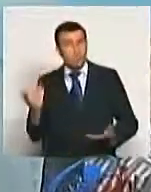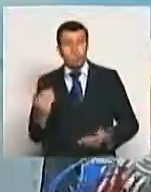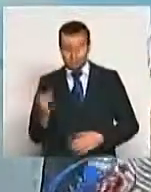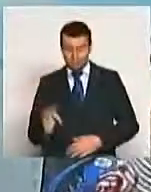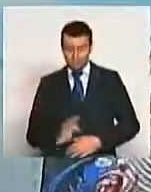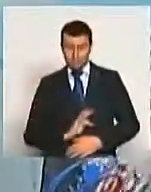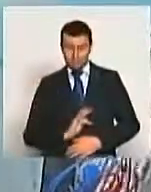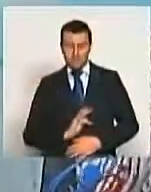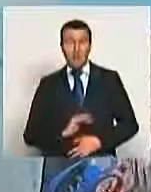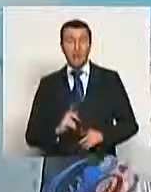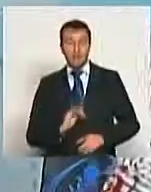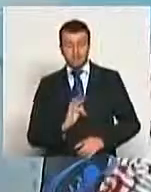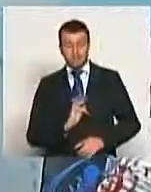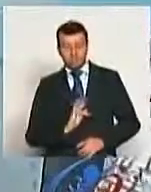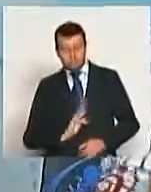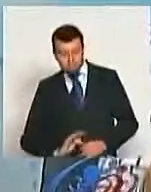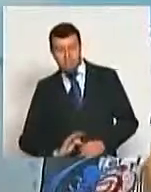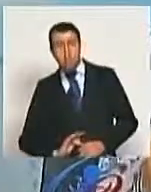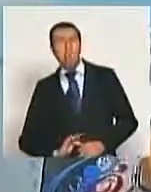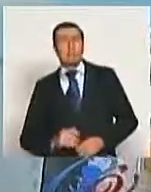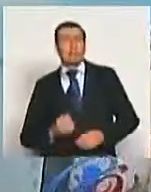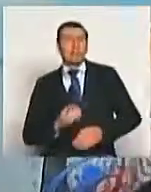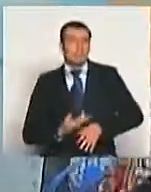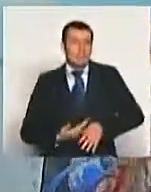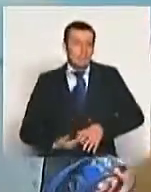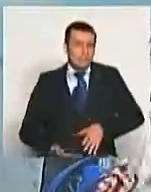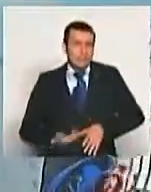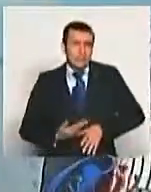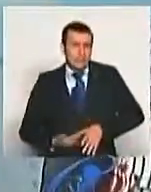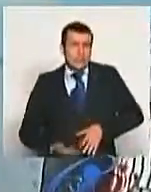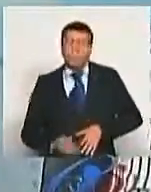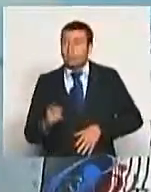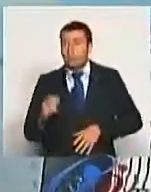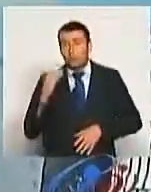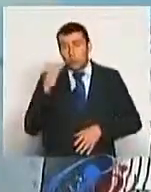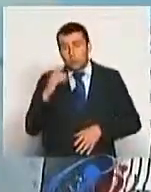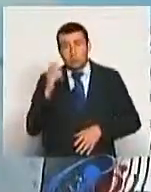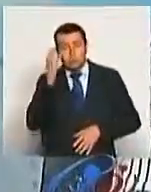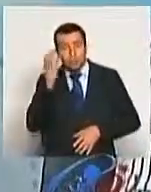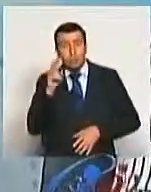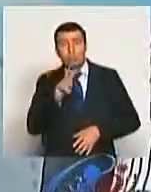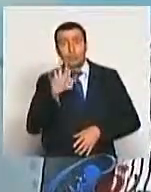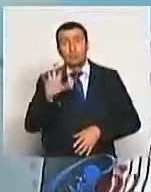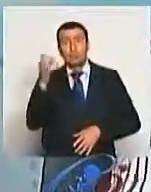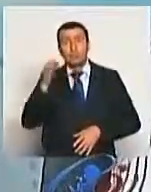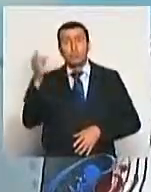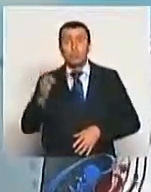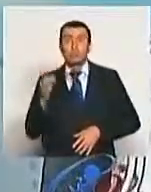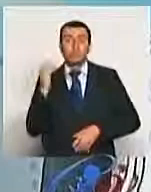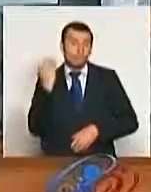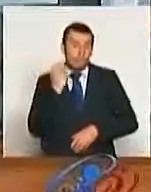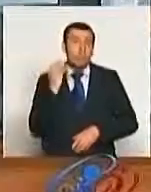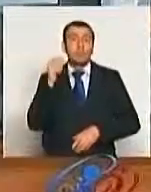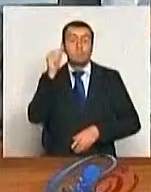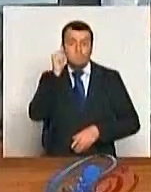se descienden mucho y producen sangrados y exponen a la mujer a un 25% de posibilidades de embarazo.